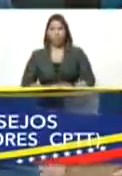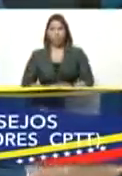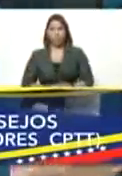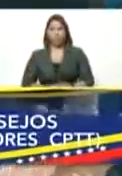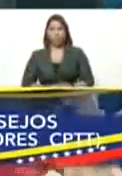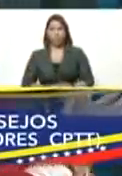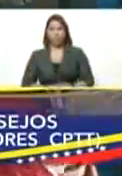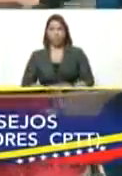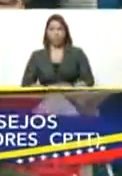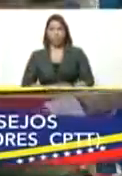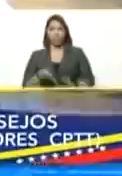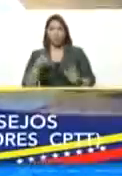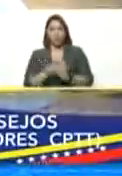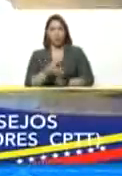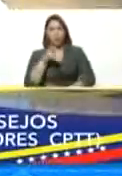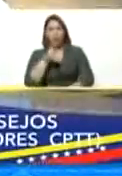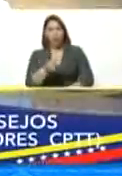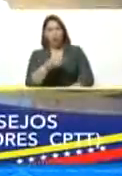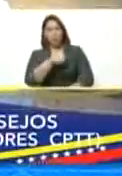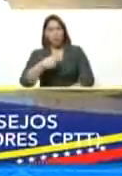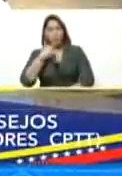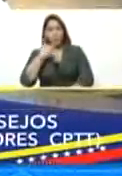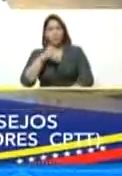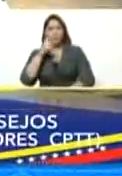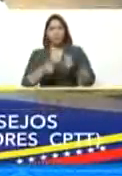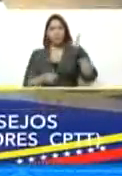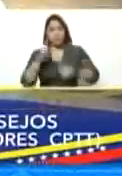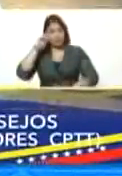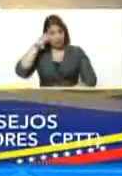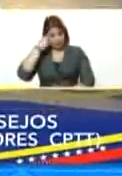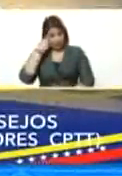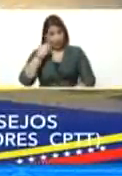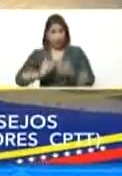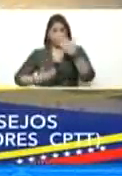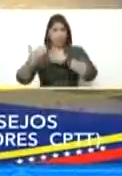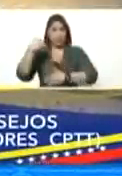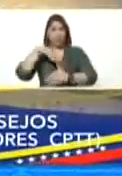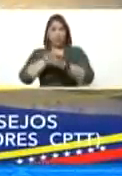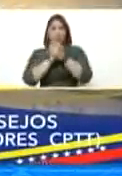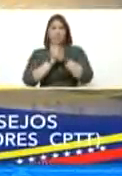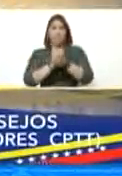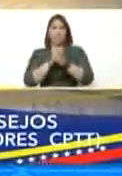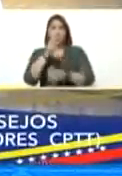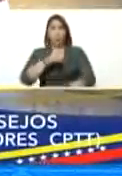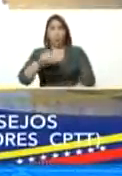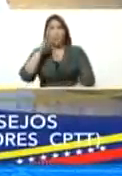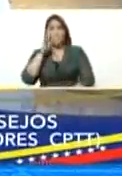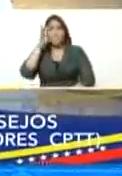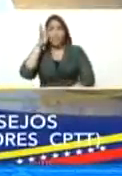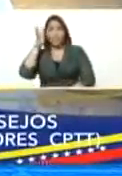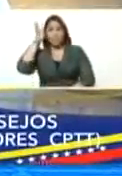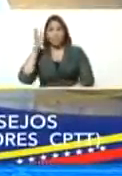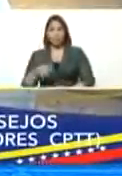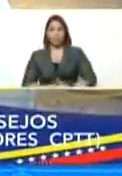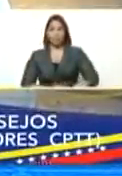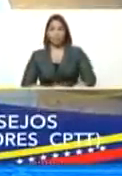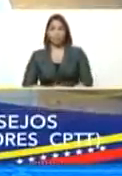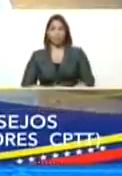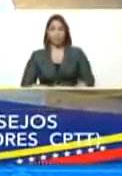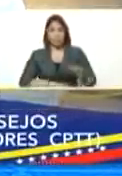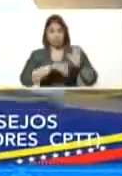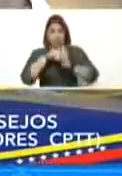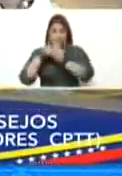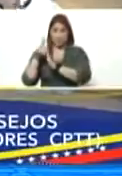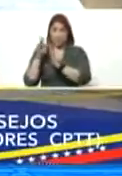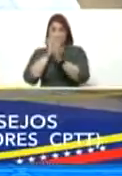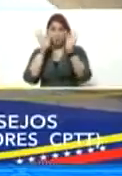Sobre eso yo quiero decir algo que le recordé en estos días al compañero Mervin Maldonado. Se está desarrollando de